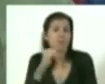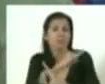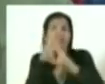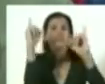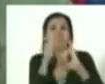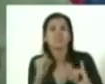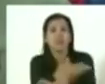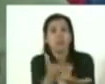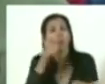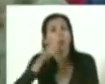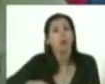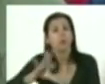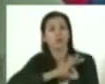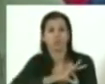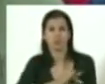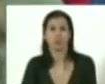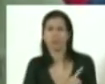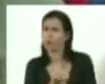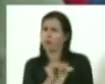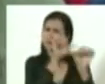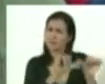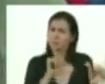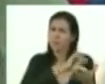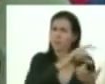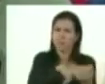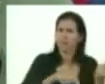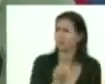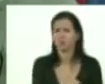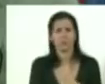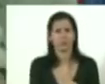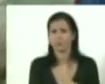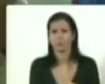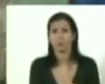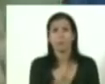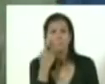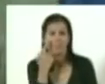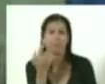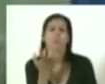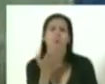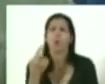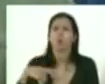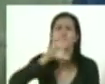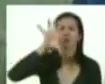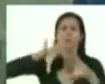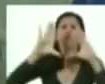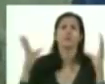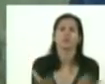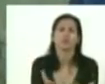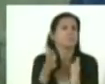capitalismo. Vean lo que está ocurriendo en otros países de este continente.